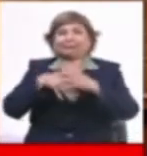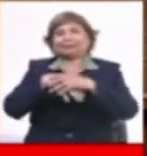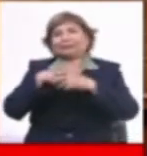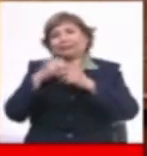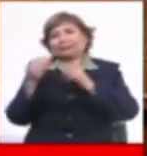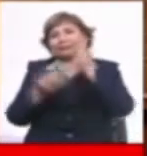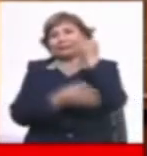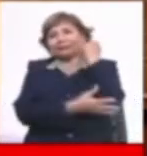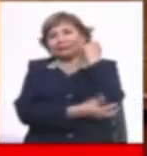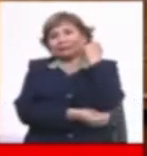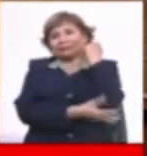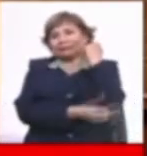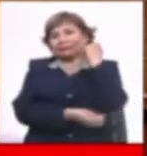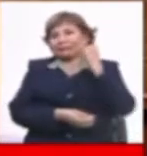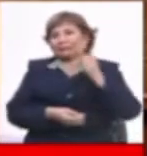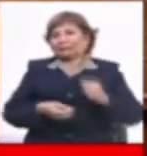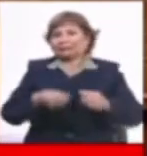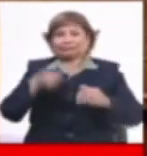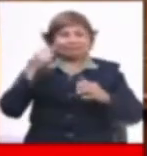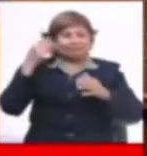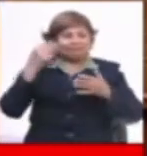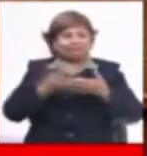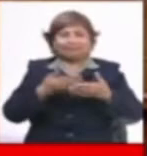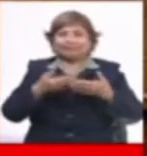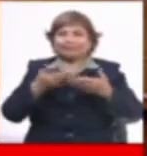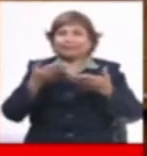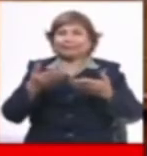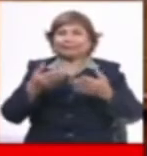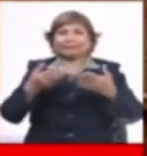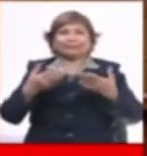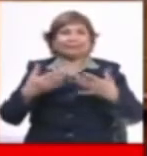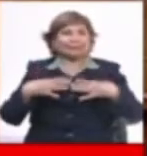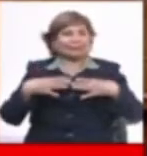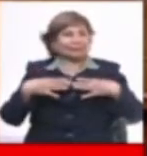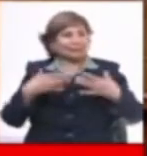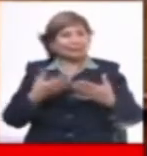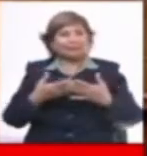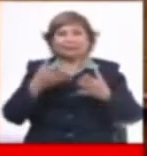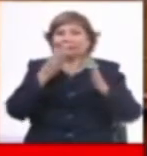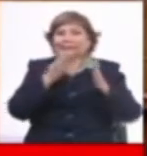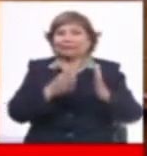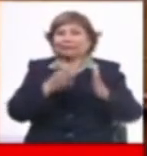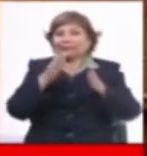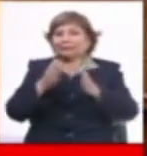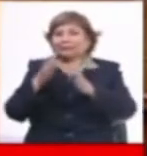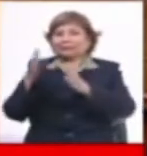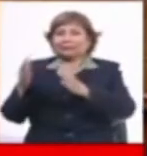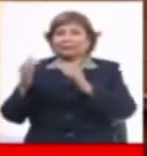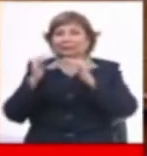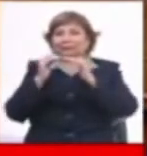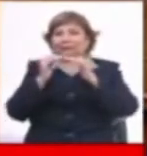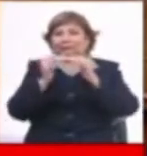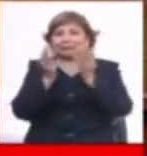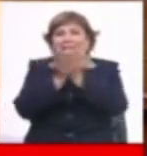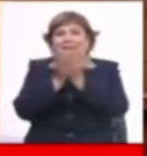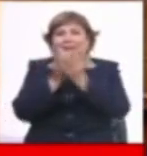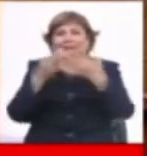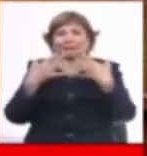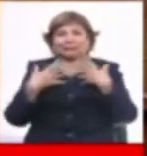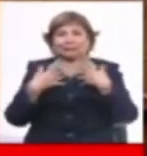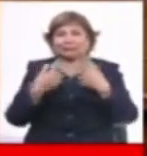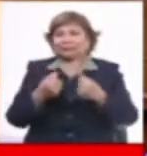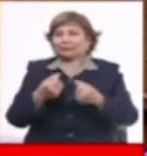pobreza debe proponer generación de riqueza orden justicia igualdad de educación salud